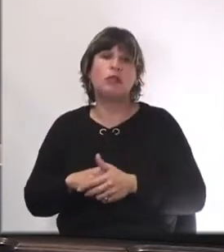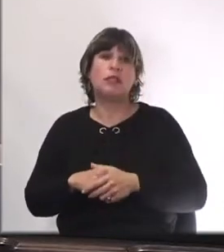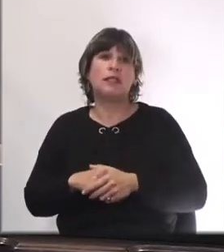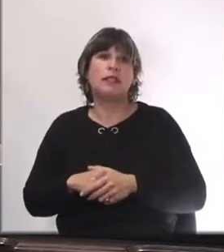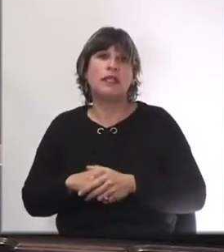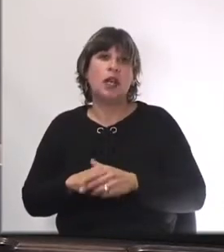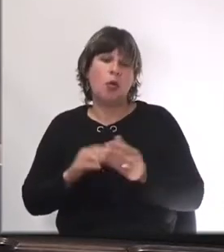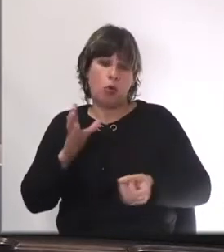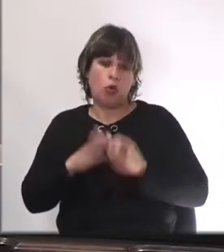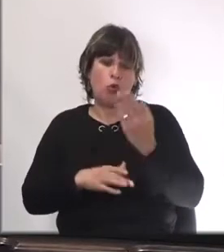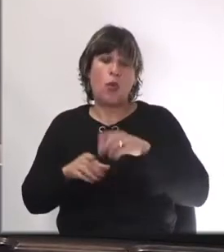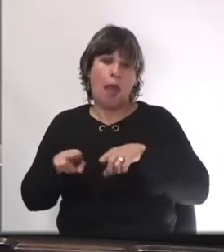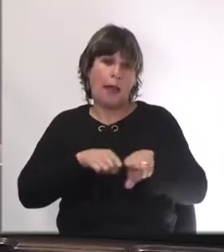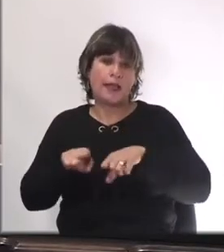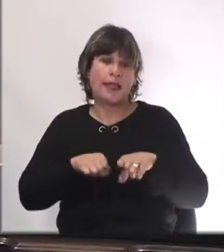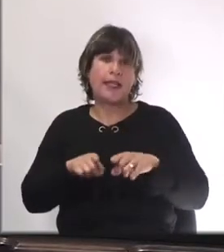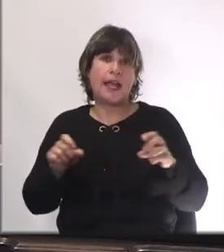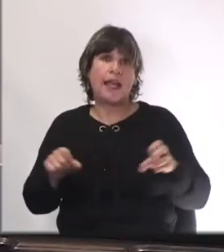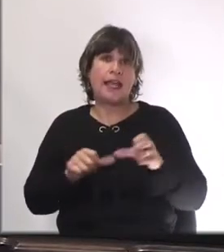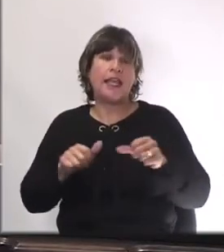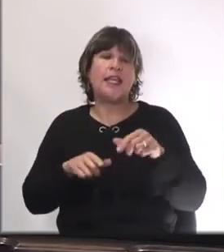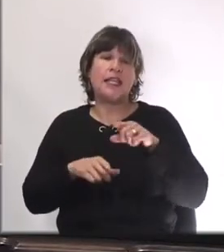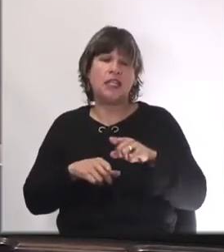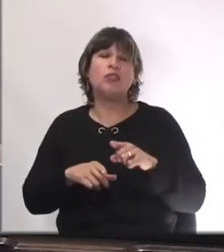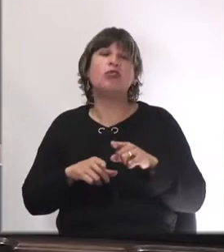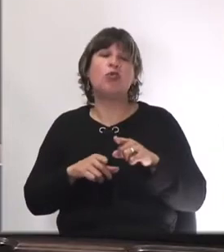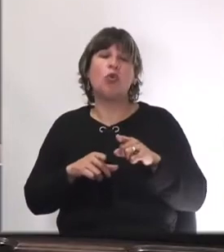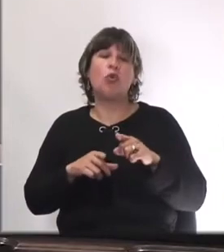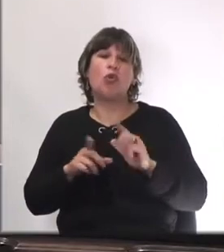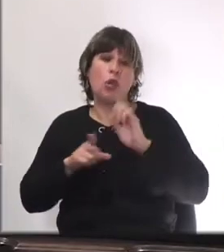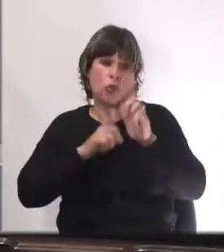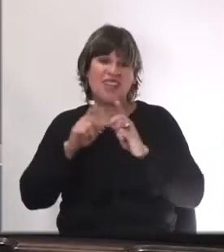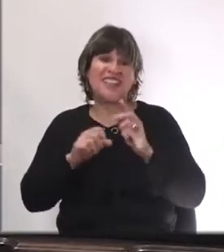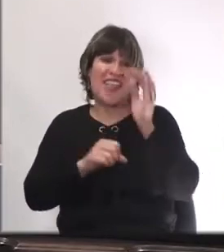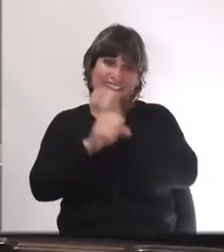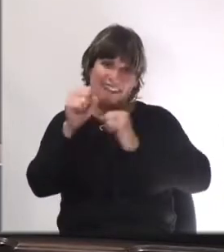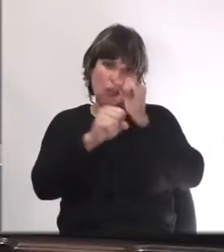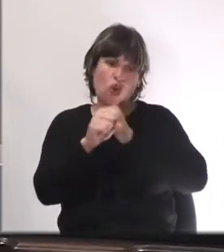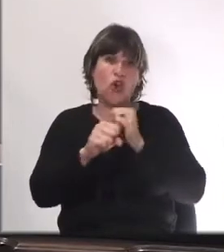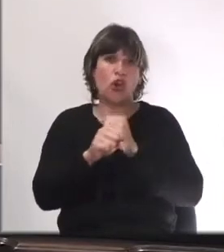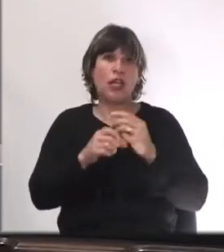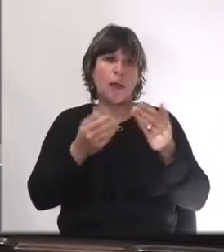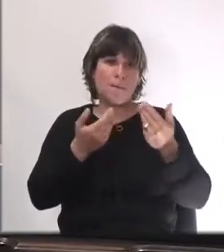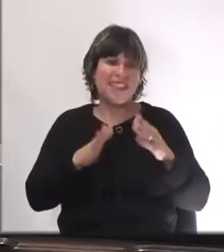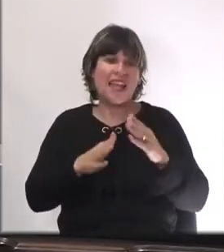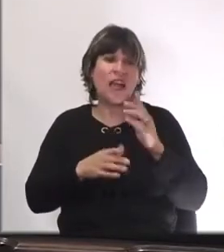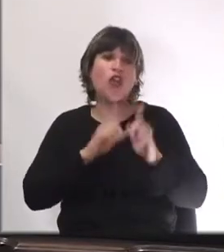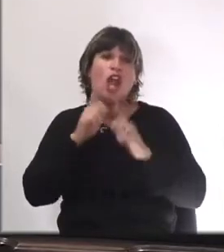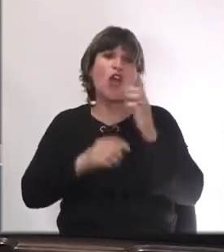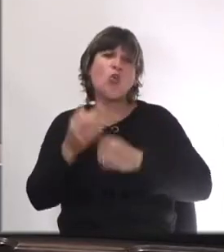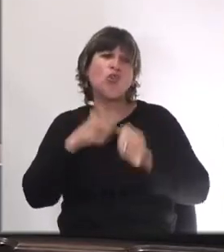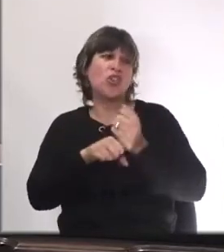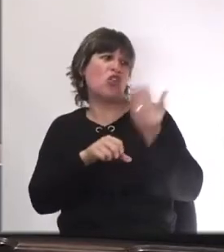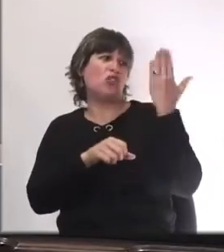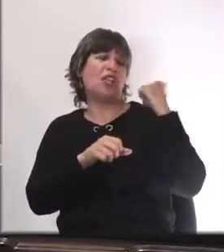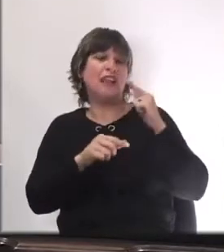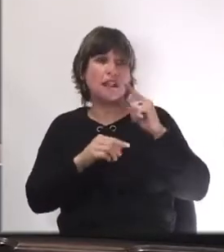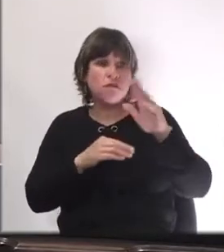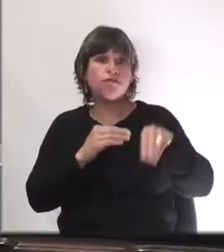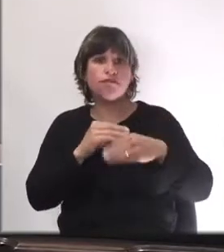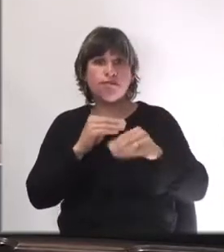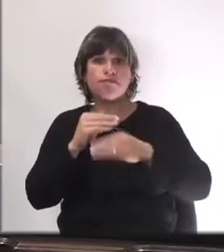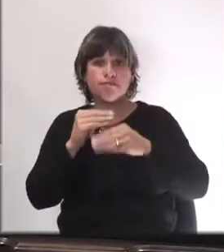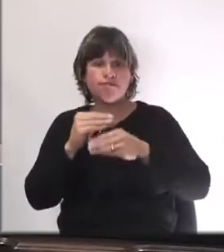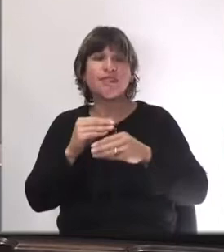nuevas carreras que hizo la Universidad Tecnológica que empezaron algunos años atrás y que van incorporando, ¿no? La